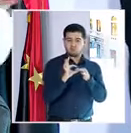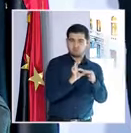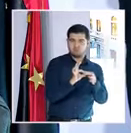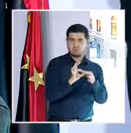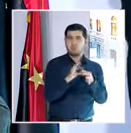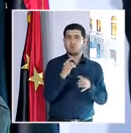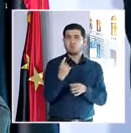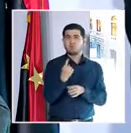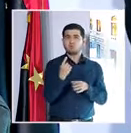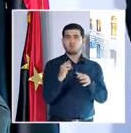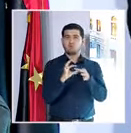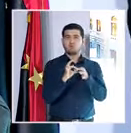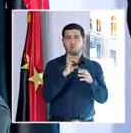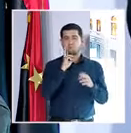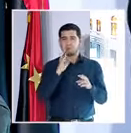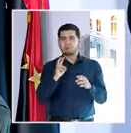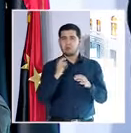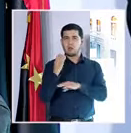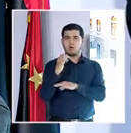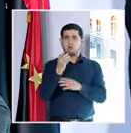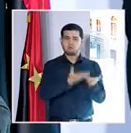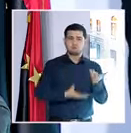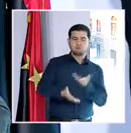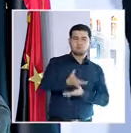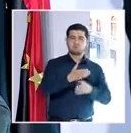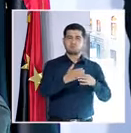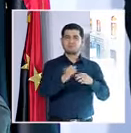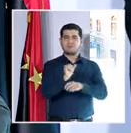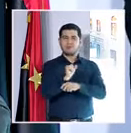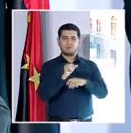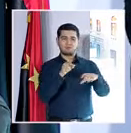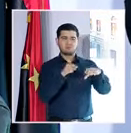sola región y compartíamos muchas cosas.